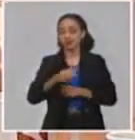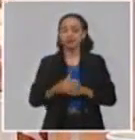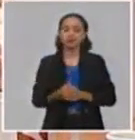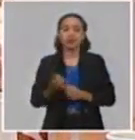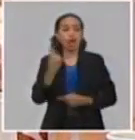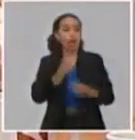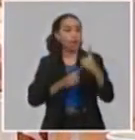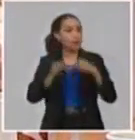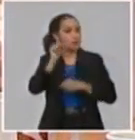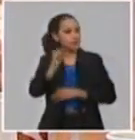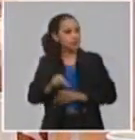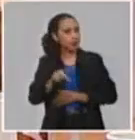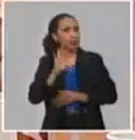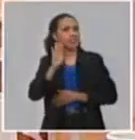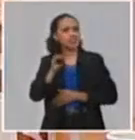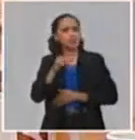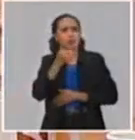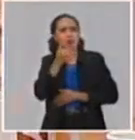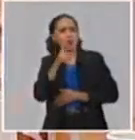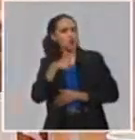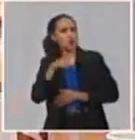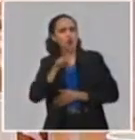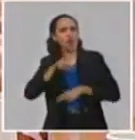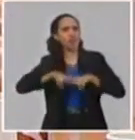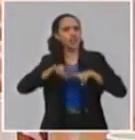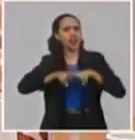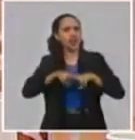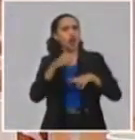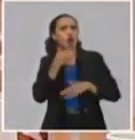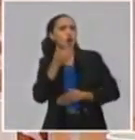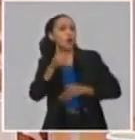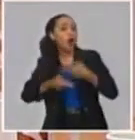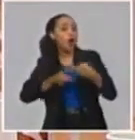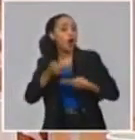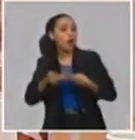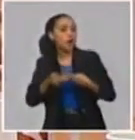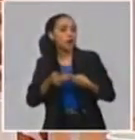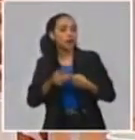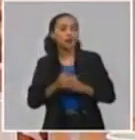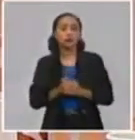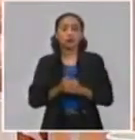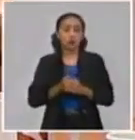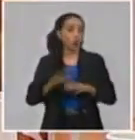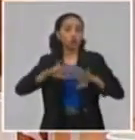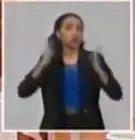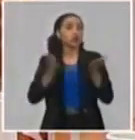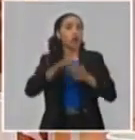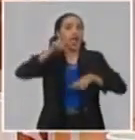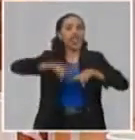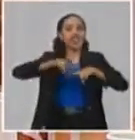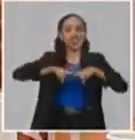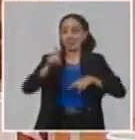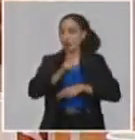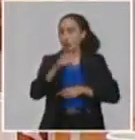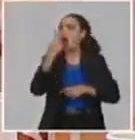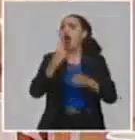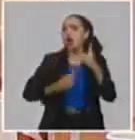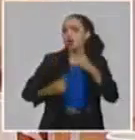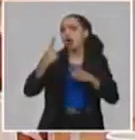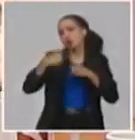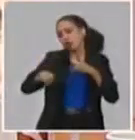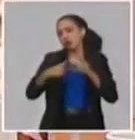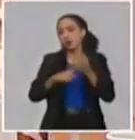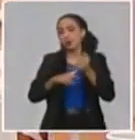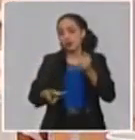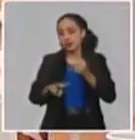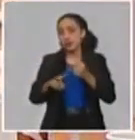Algunos comentarios decían, bueno, pero yo no estoy en La Habana, ¿cómo hago? Bueno, pues son empresas que no están todas en La Habana o que tienen muchas de